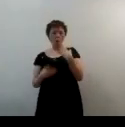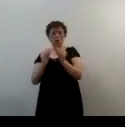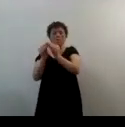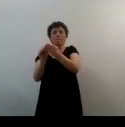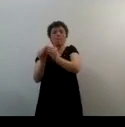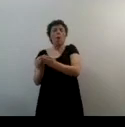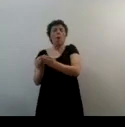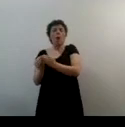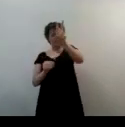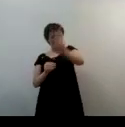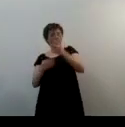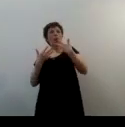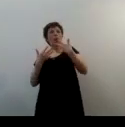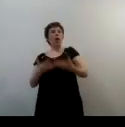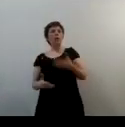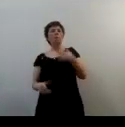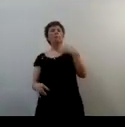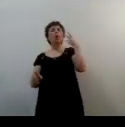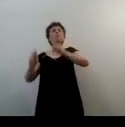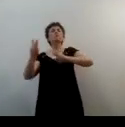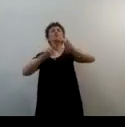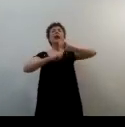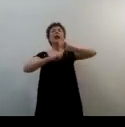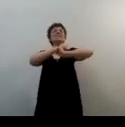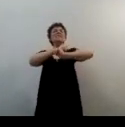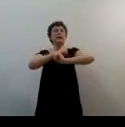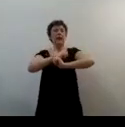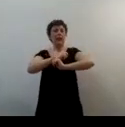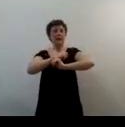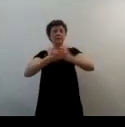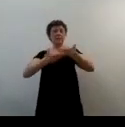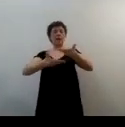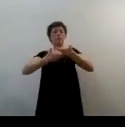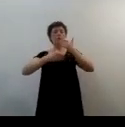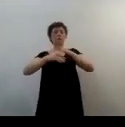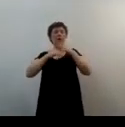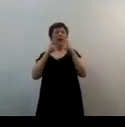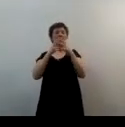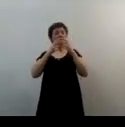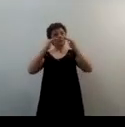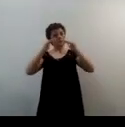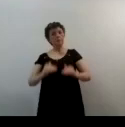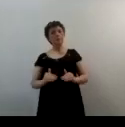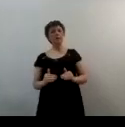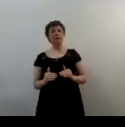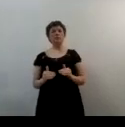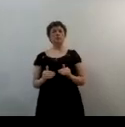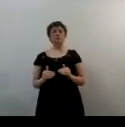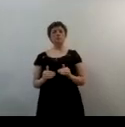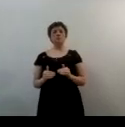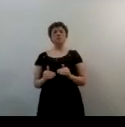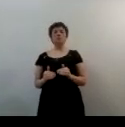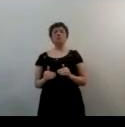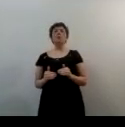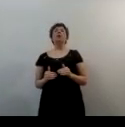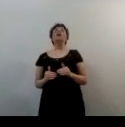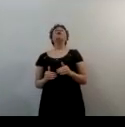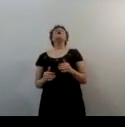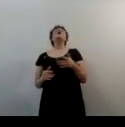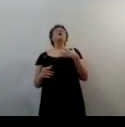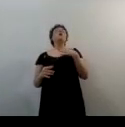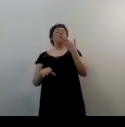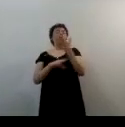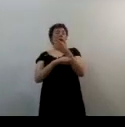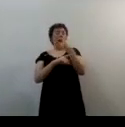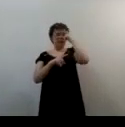buscar, digamos, estrategias que te ayudan a solucionar esto. Y luego, obviamente, se puede trabajar esto de forma psicológica, un poquito más a fondo,